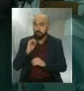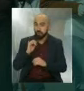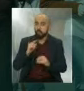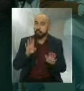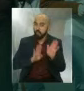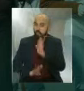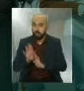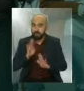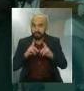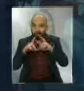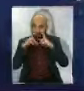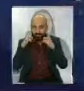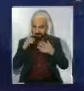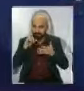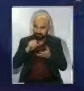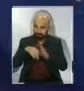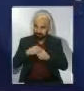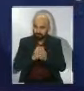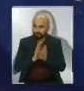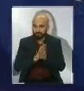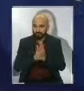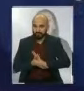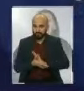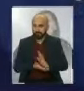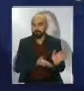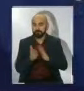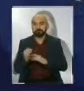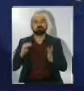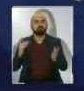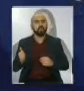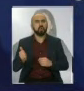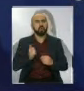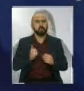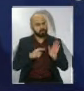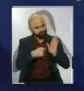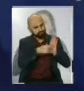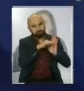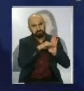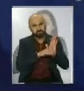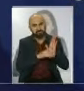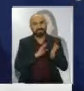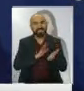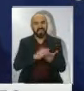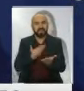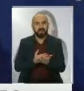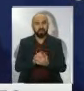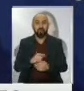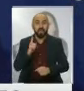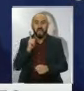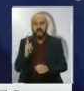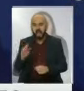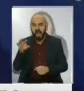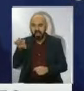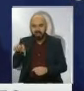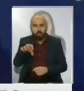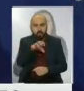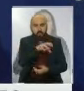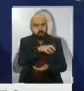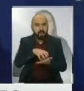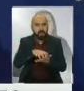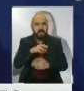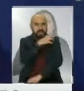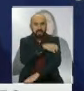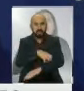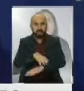medidas de autocuidado. Según el cumplimiento de los criterios sanitarios, cada comuna o región podrá ir dando pasos